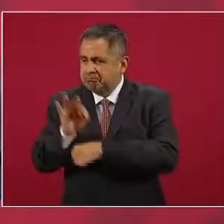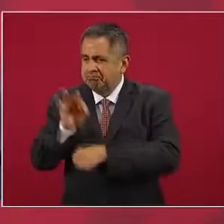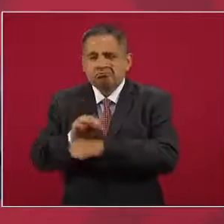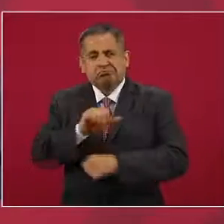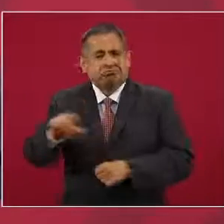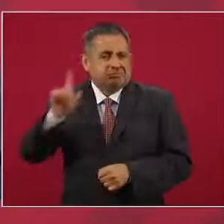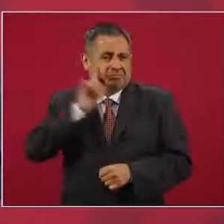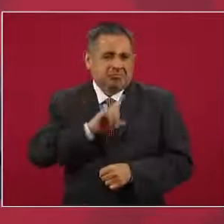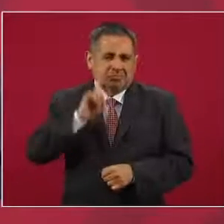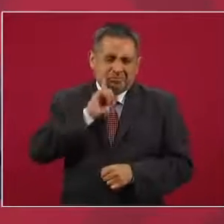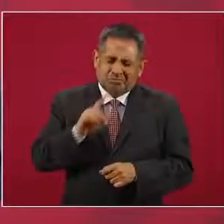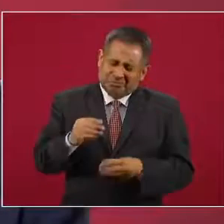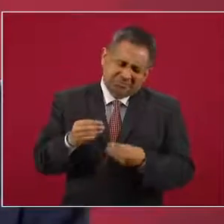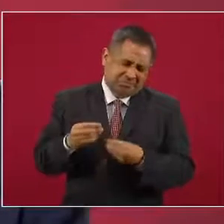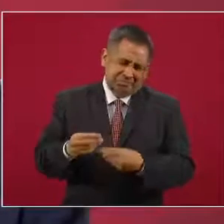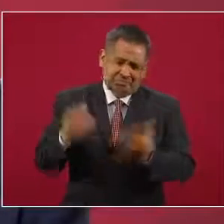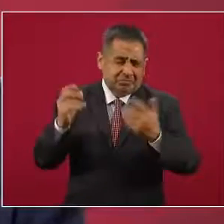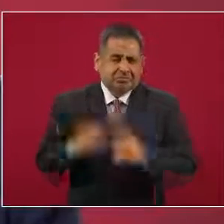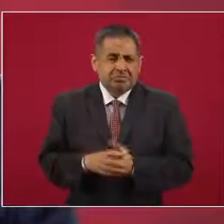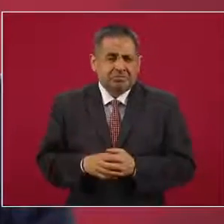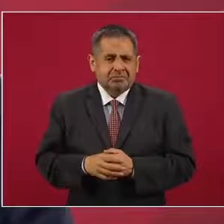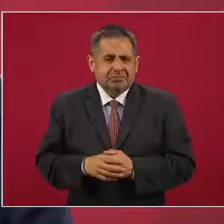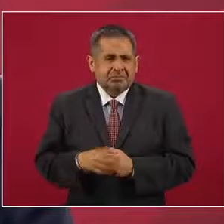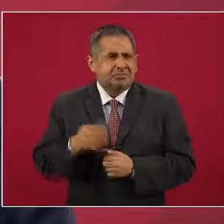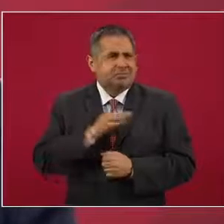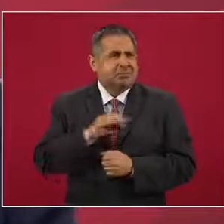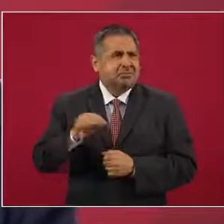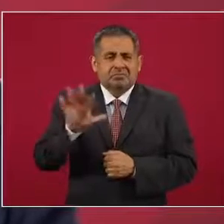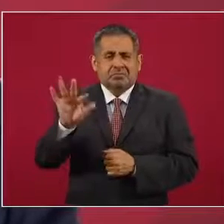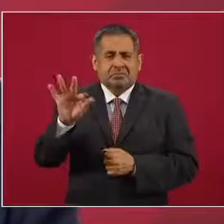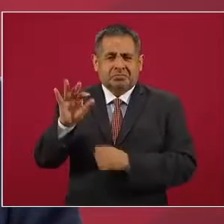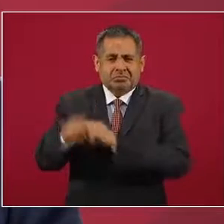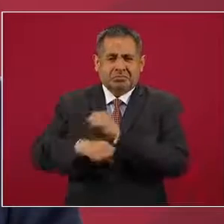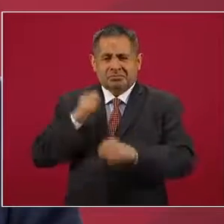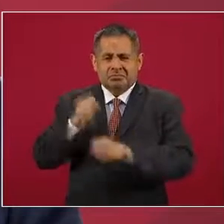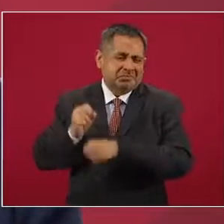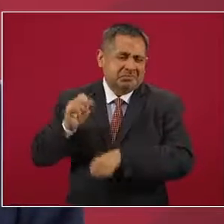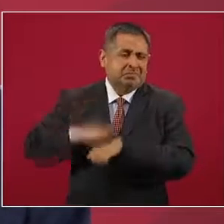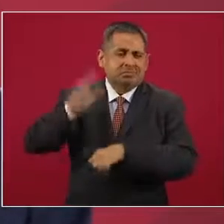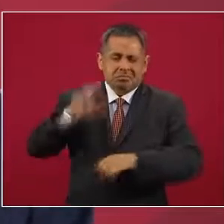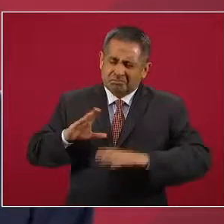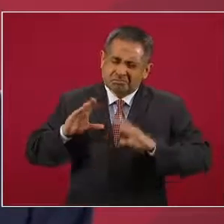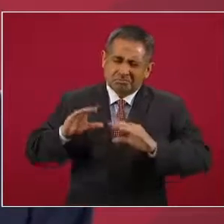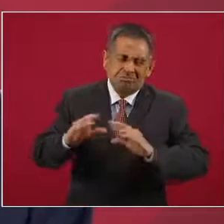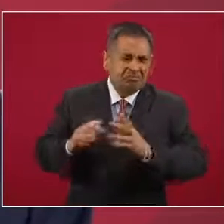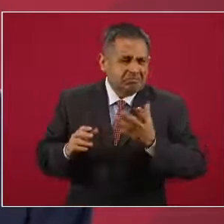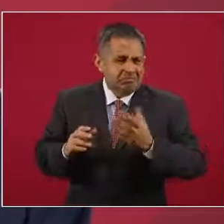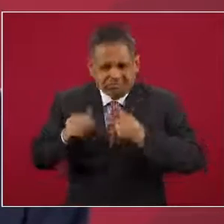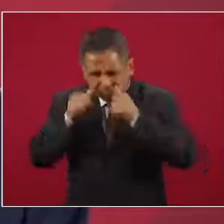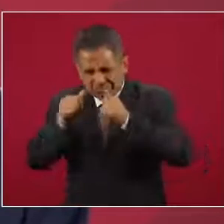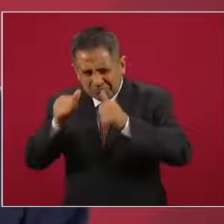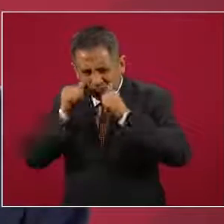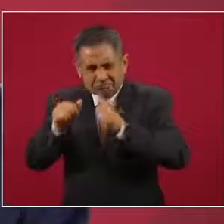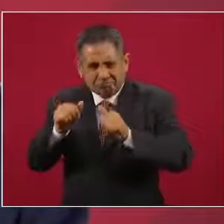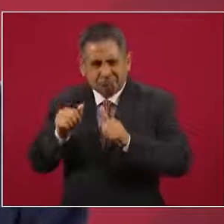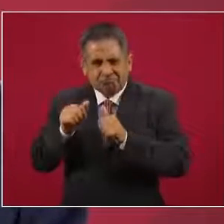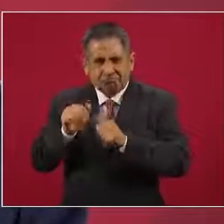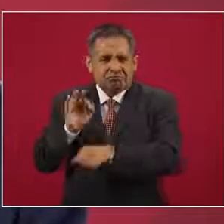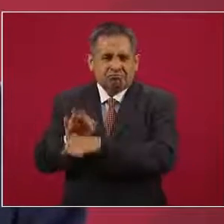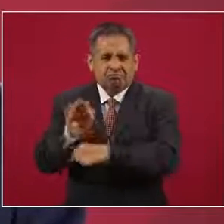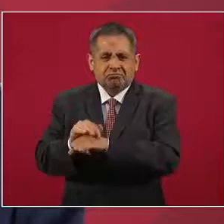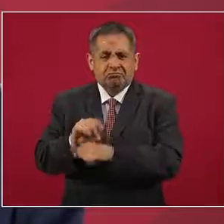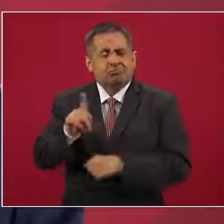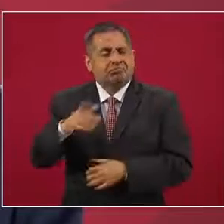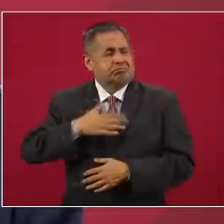de las mujeres desde hace más de 40 años. Pero además es algo vinculado a